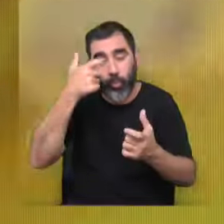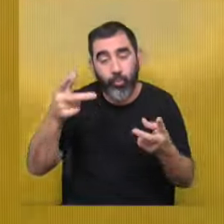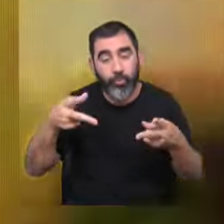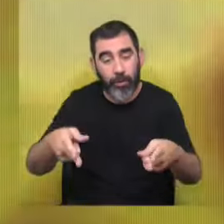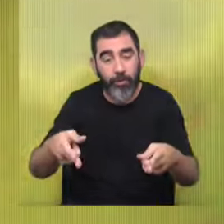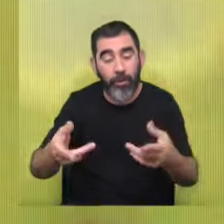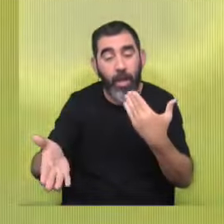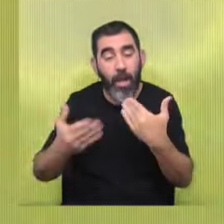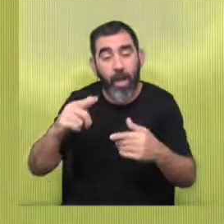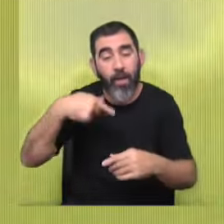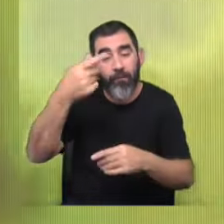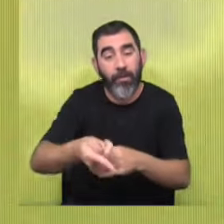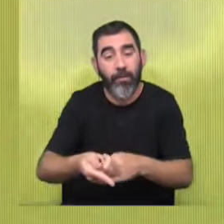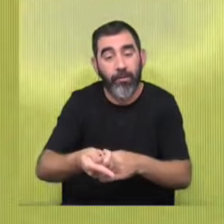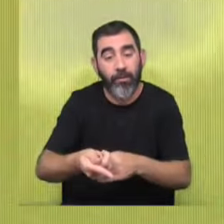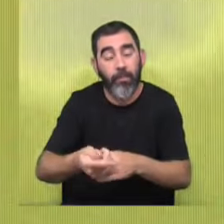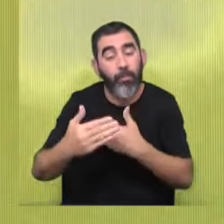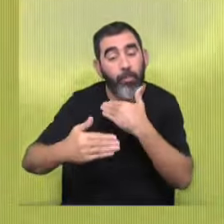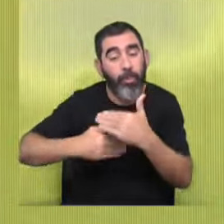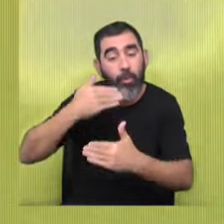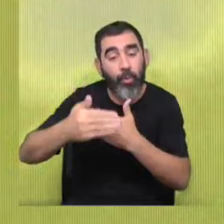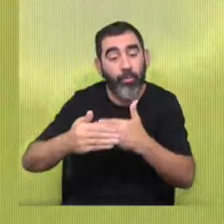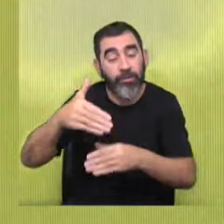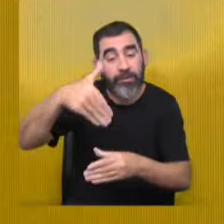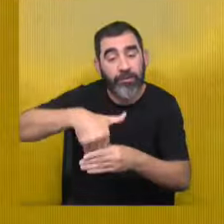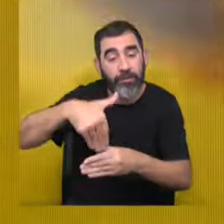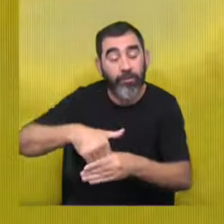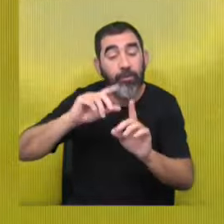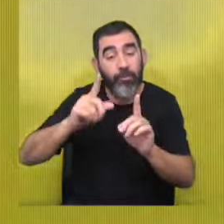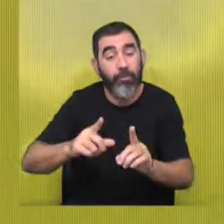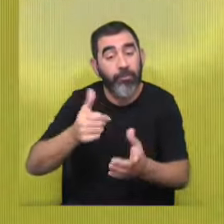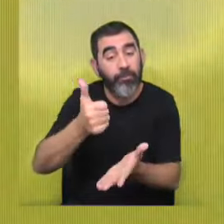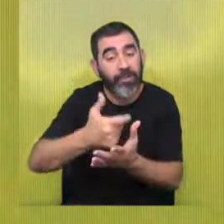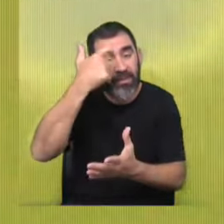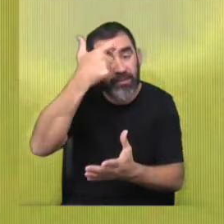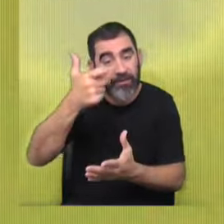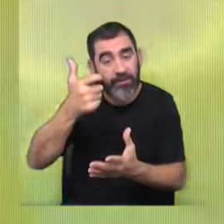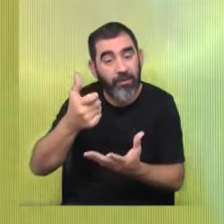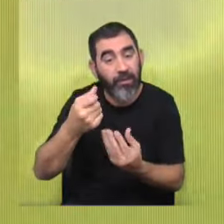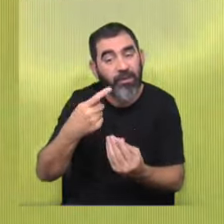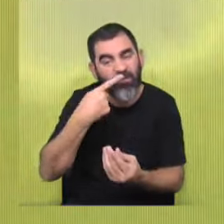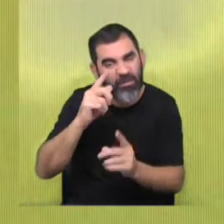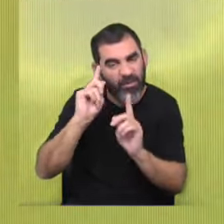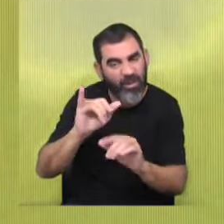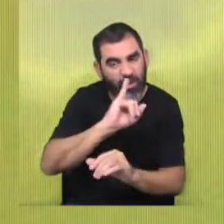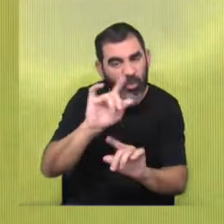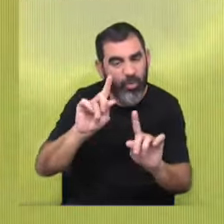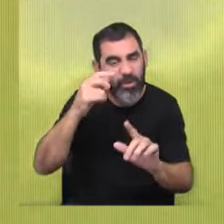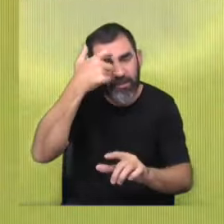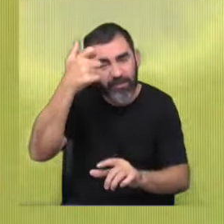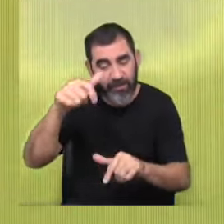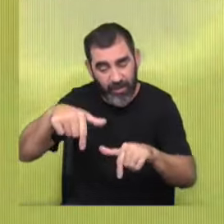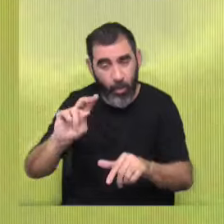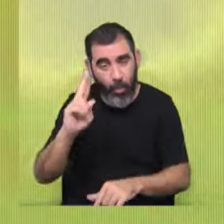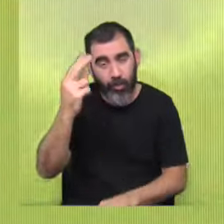vuelta hablamos de este proceso electoral y sobre todo la presencia de la ciencia y cuánto nos importa la ciencia a